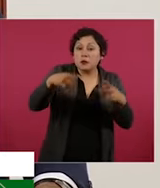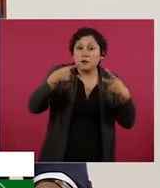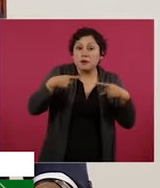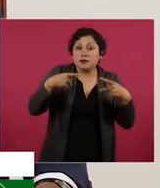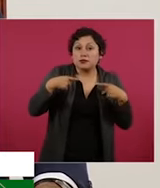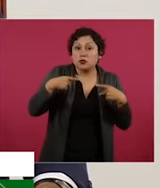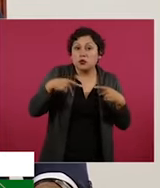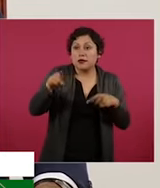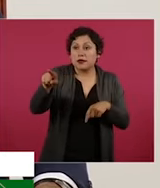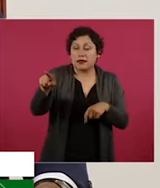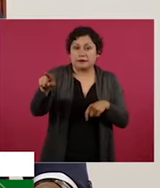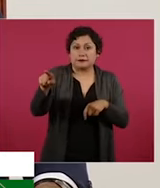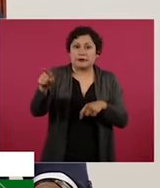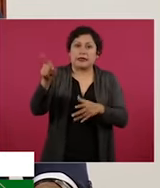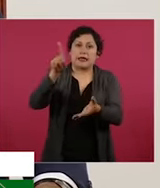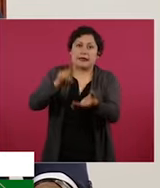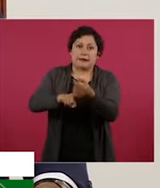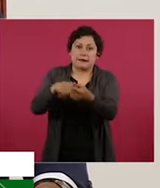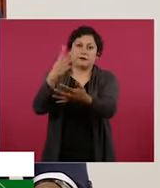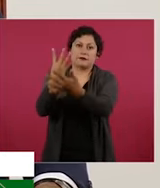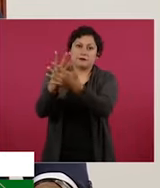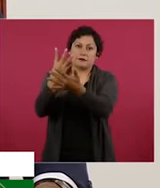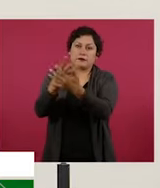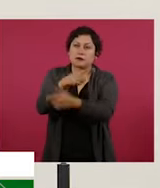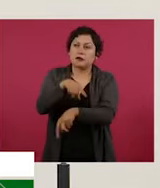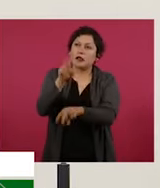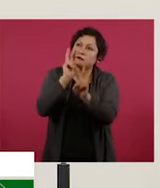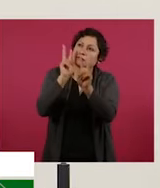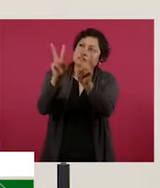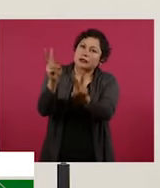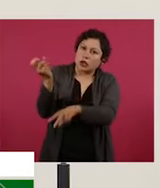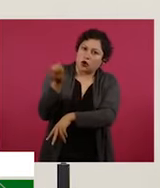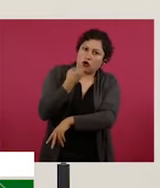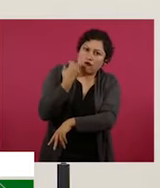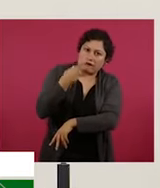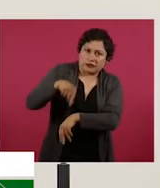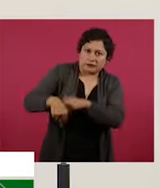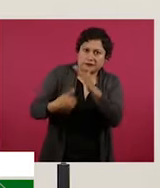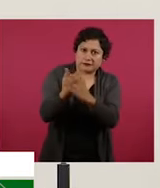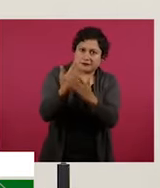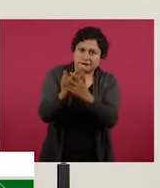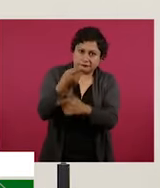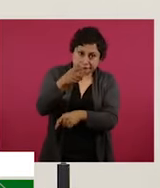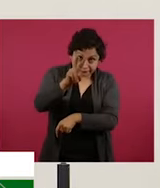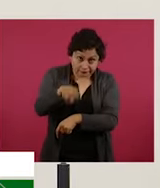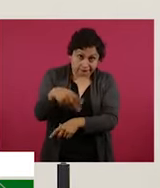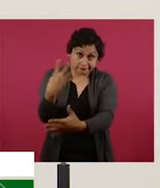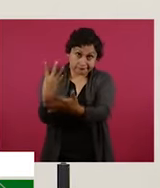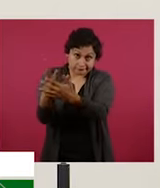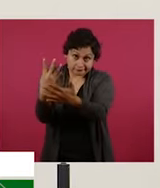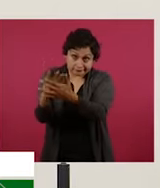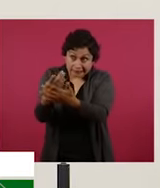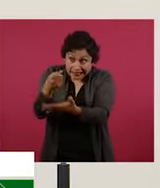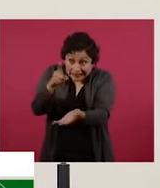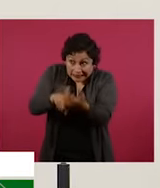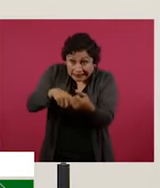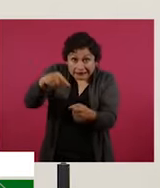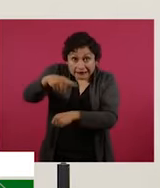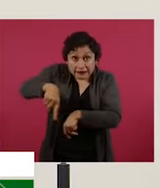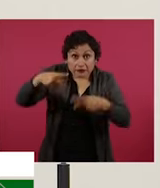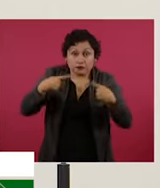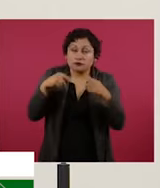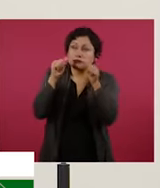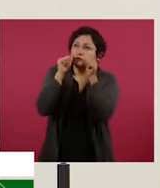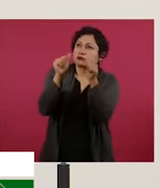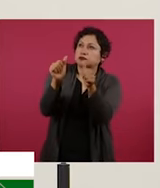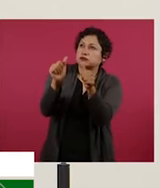que en reclusorios del país se ve la mañanera, pidió que si algún interno sabe algo del caso Ayotzinapa, informe al gobierno, esto